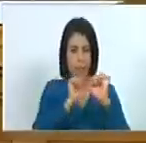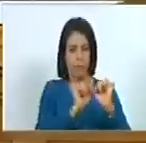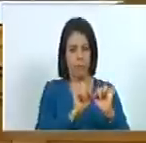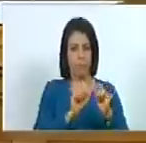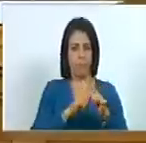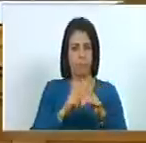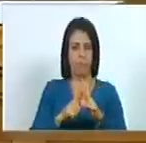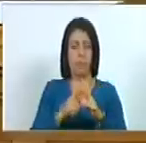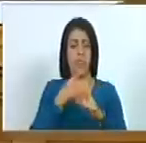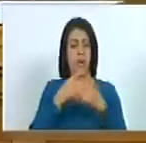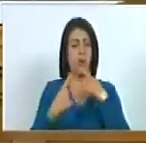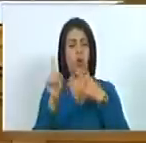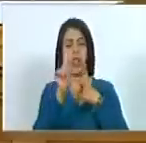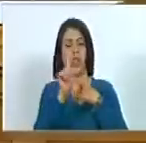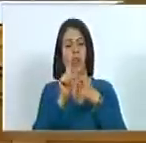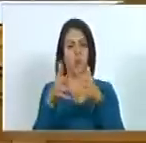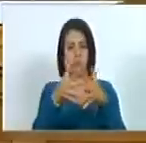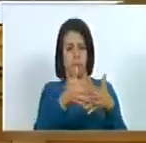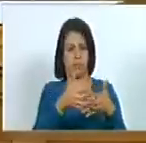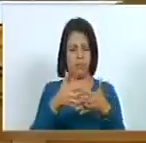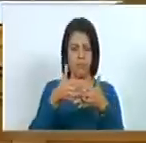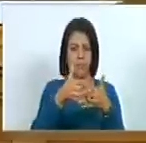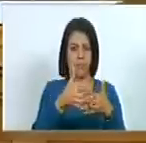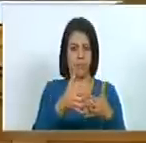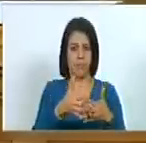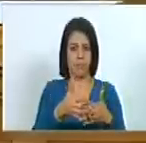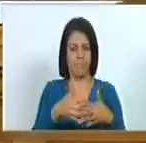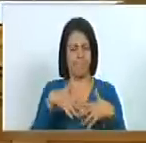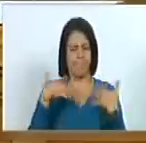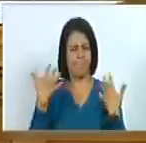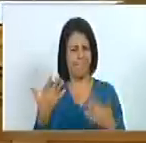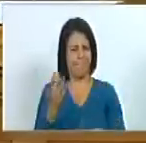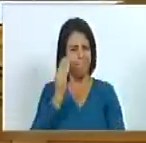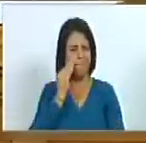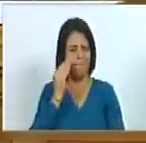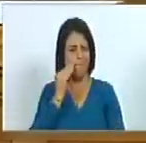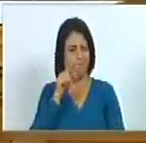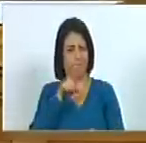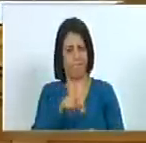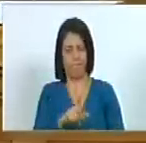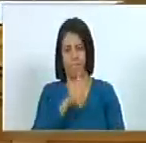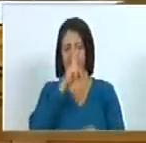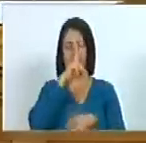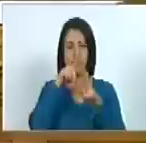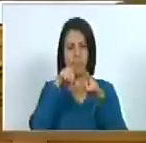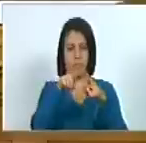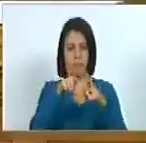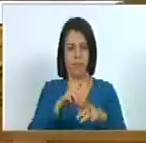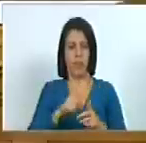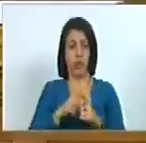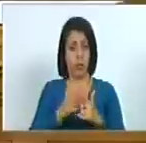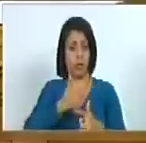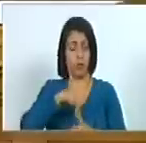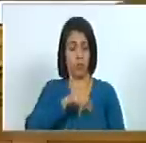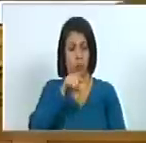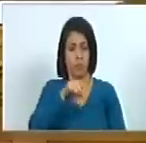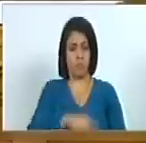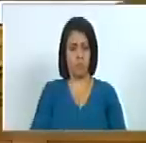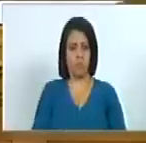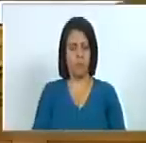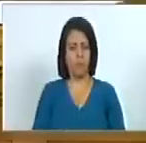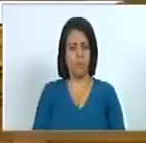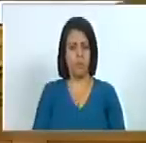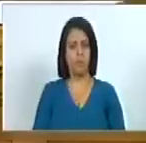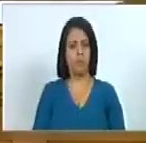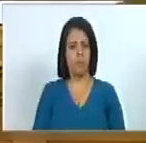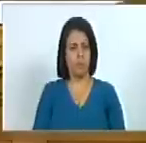negaron los norteamericanos. Hasta eso, de miserables que son. Entonces nosotros no vamos